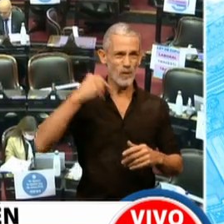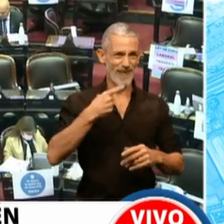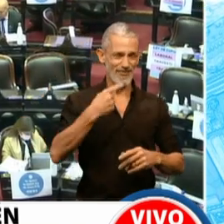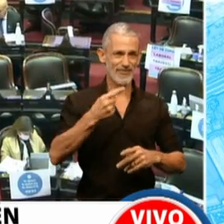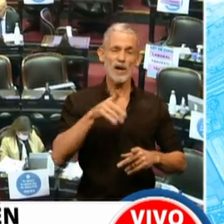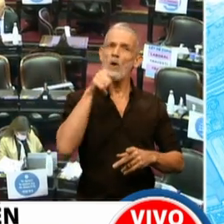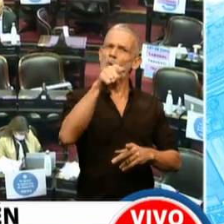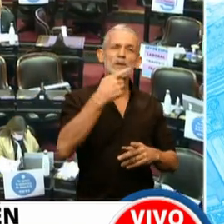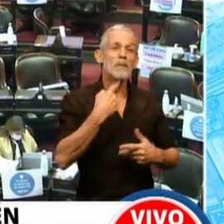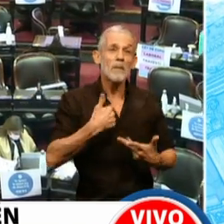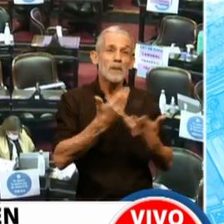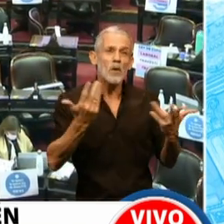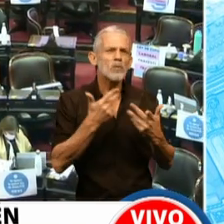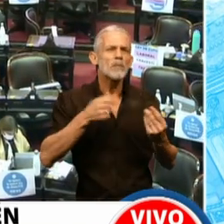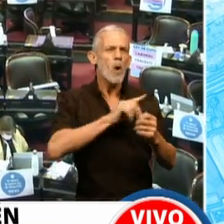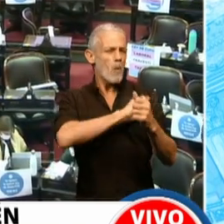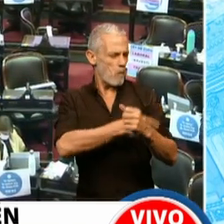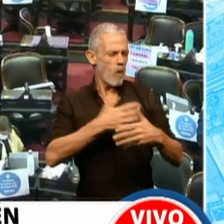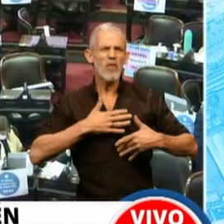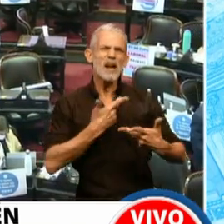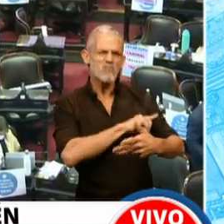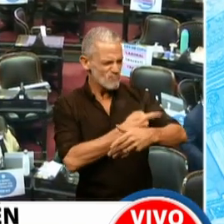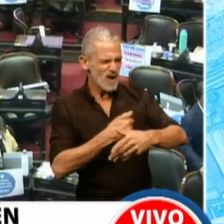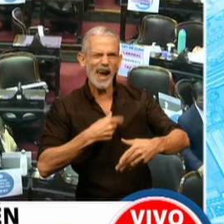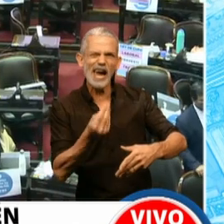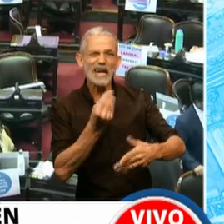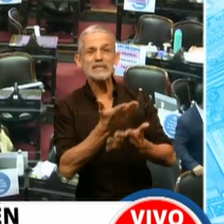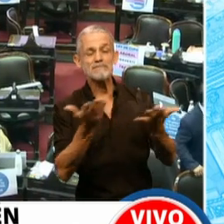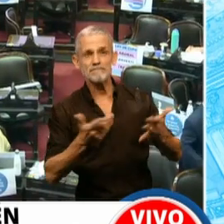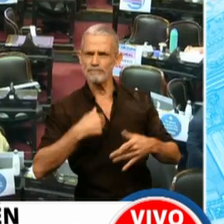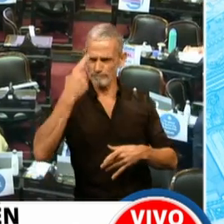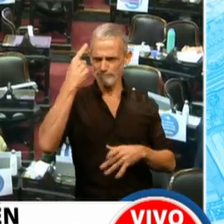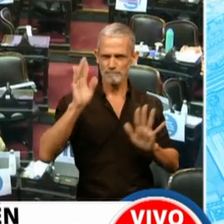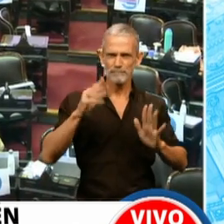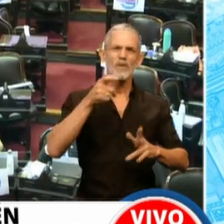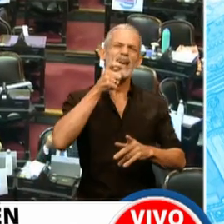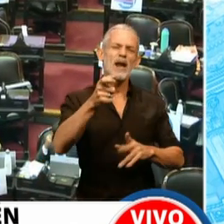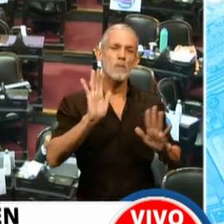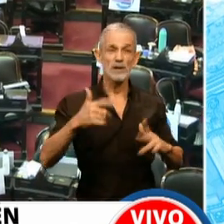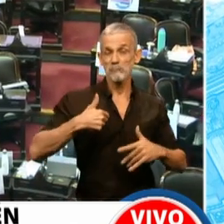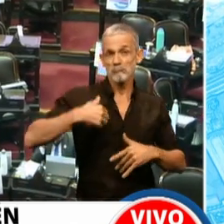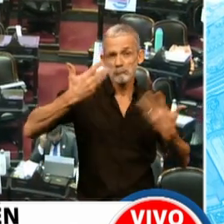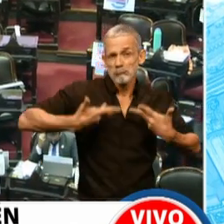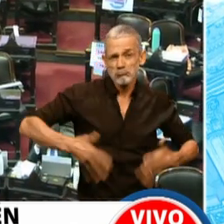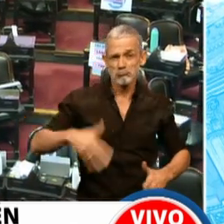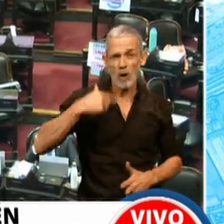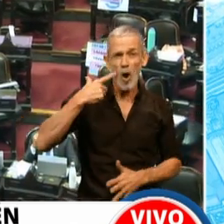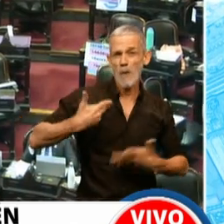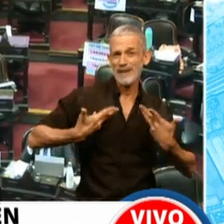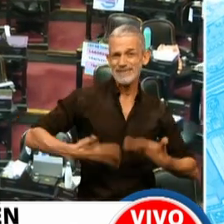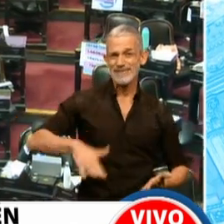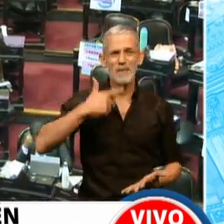usted me pregunta qué es el poder para mí mire el contexto yo soy un tipo simple